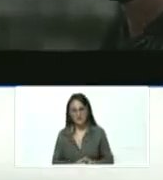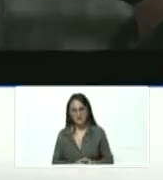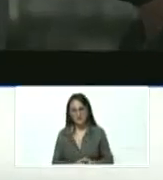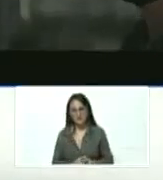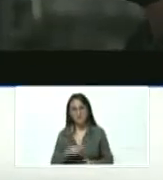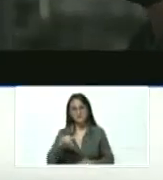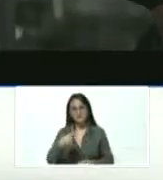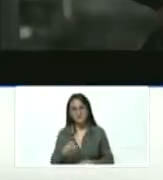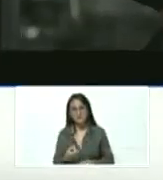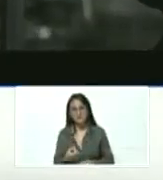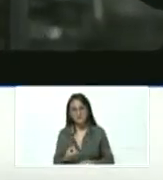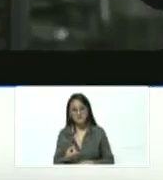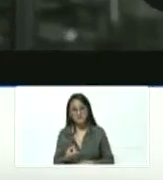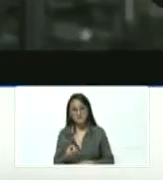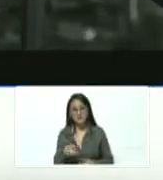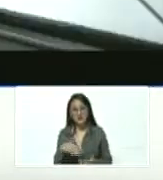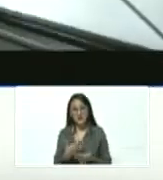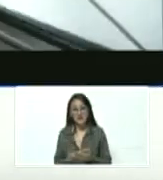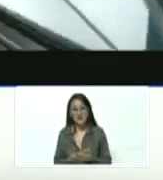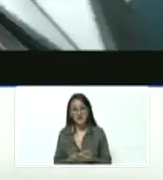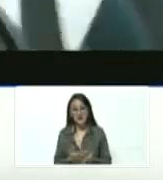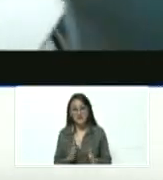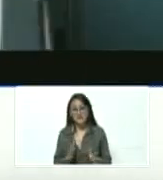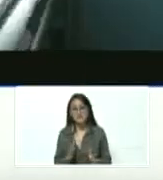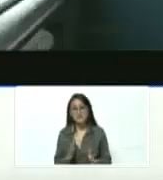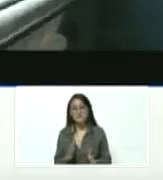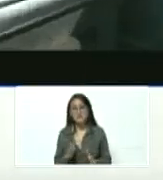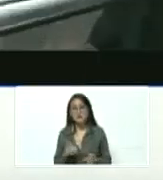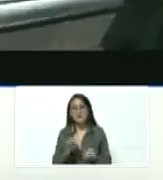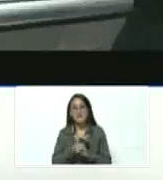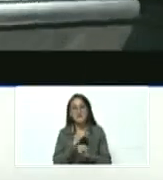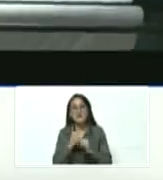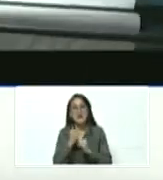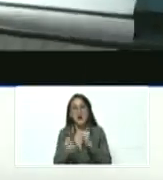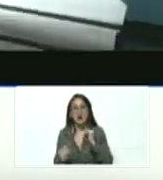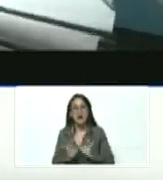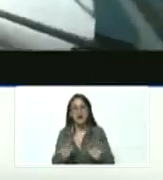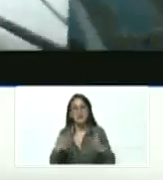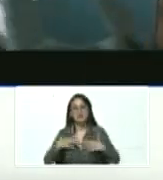luego producen hasta, valga la expresión, el producto final.